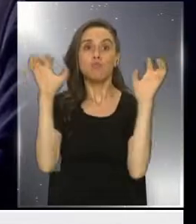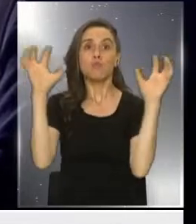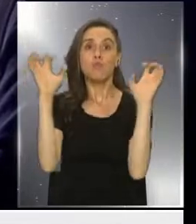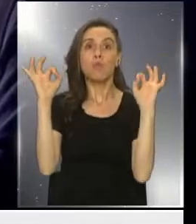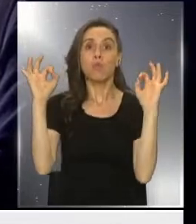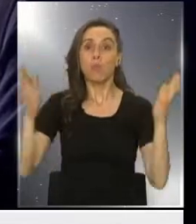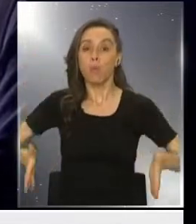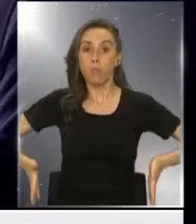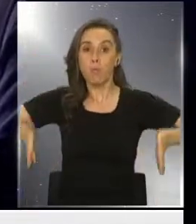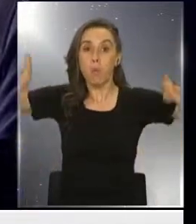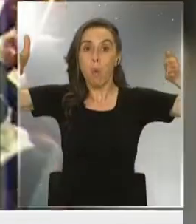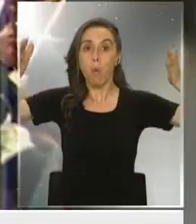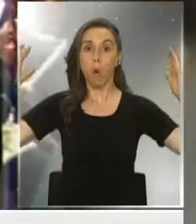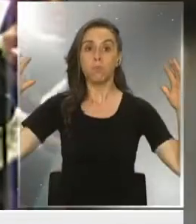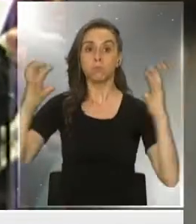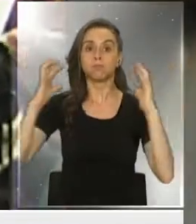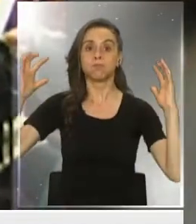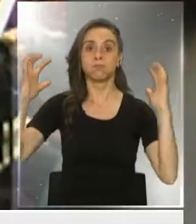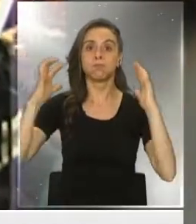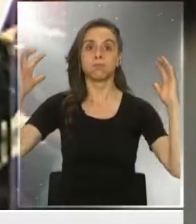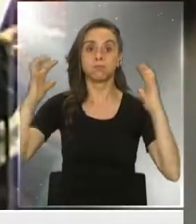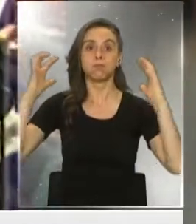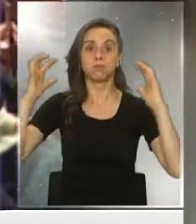estaban preparados acústicamente.